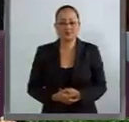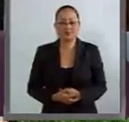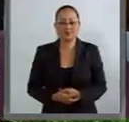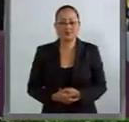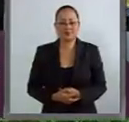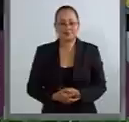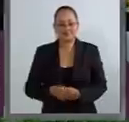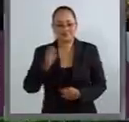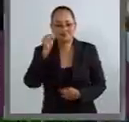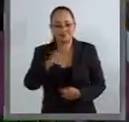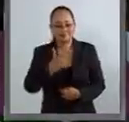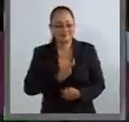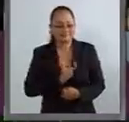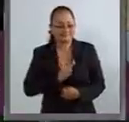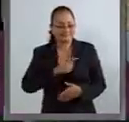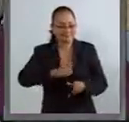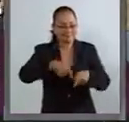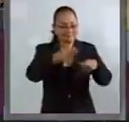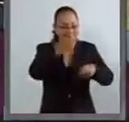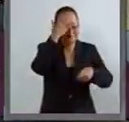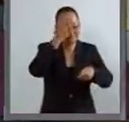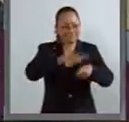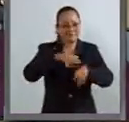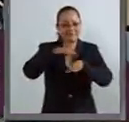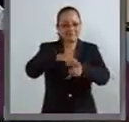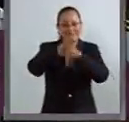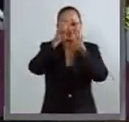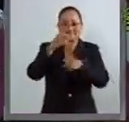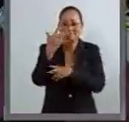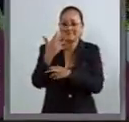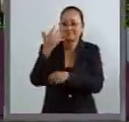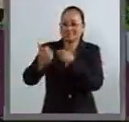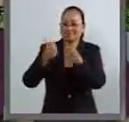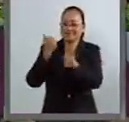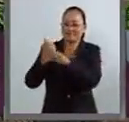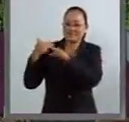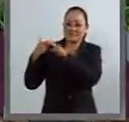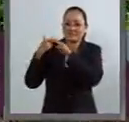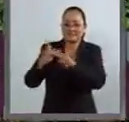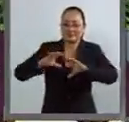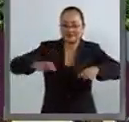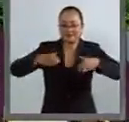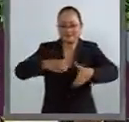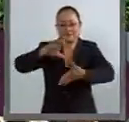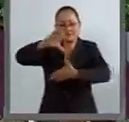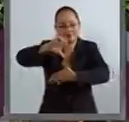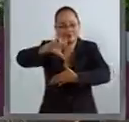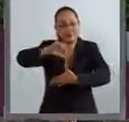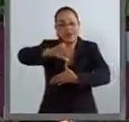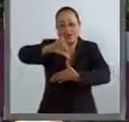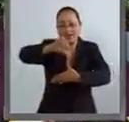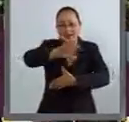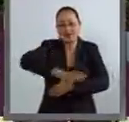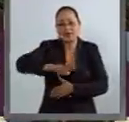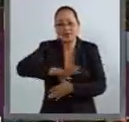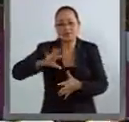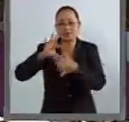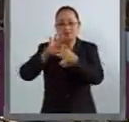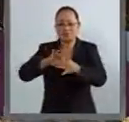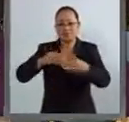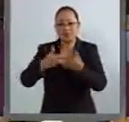Por supuesto, esta medalla conmemorativa sobre el 50 aniversario del Parlatino se une a esta